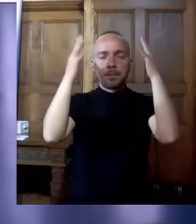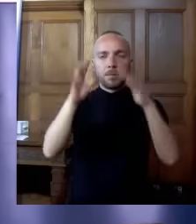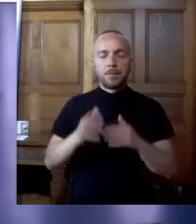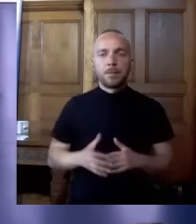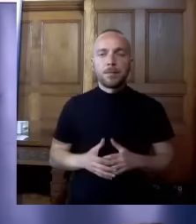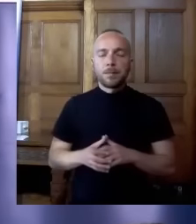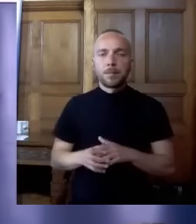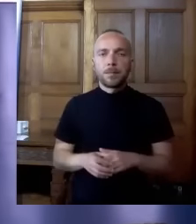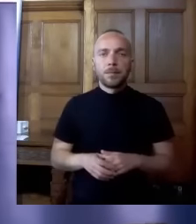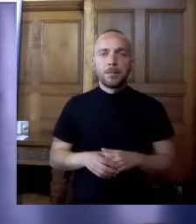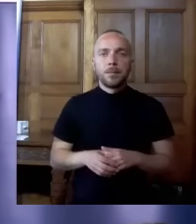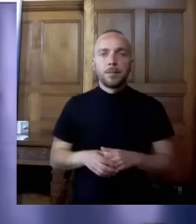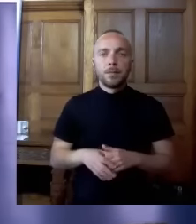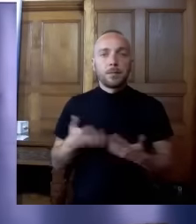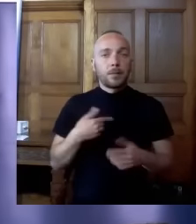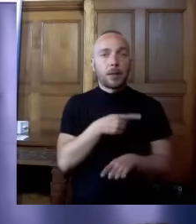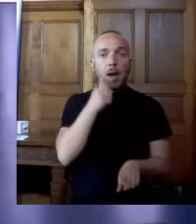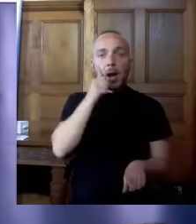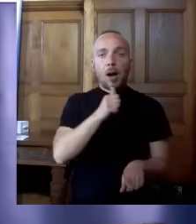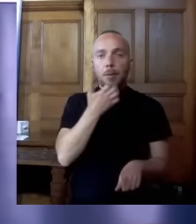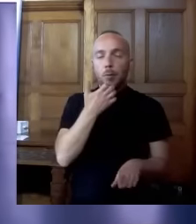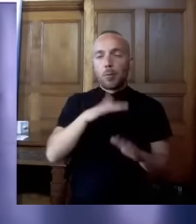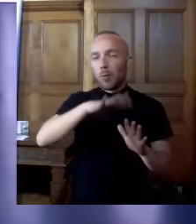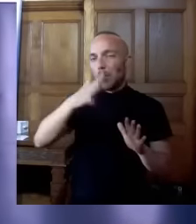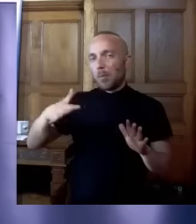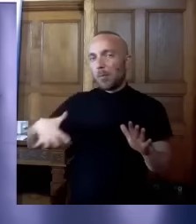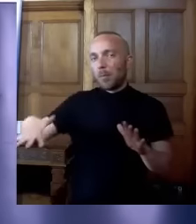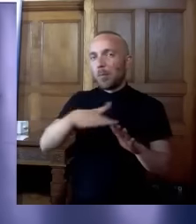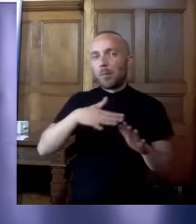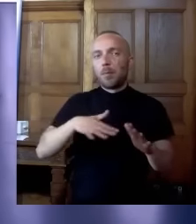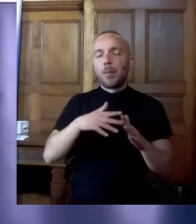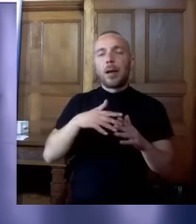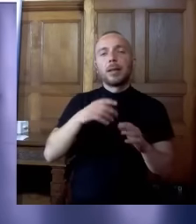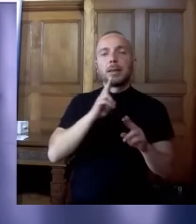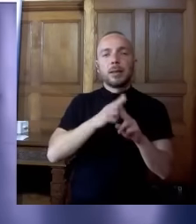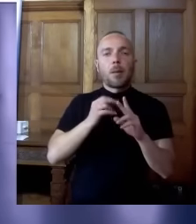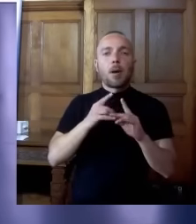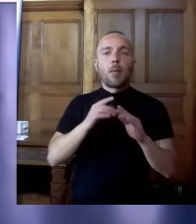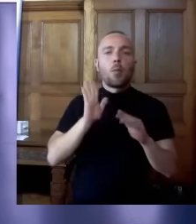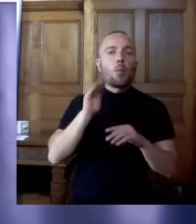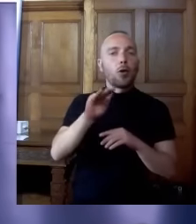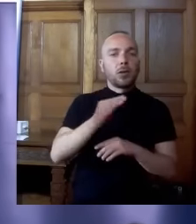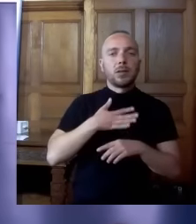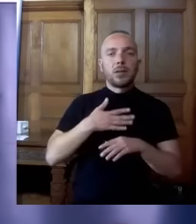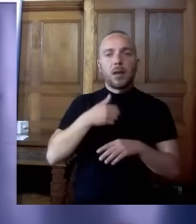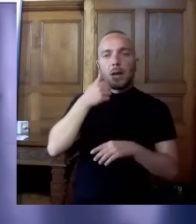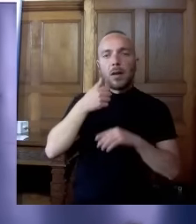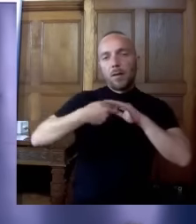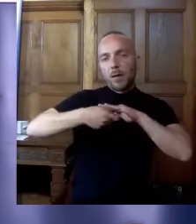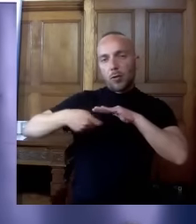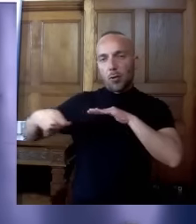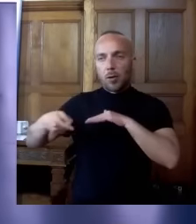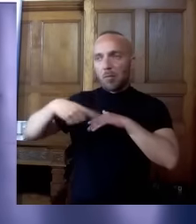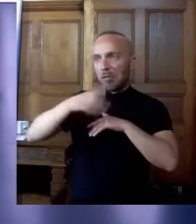cambiar en Álava por ejemplo tenemos un Paraje que son los montes de vitoria muchos lo muchos lo conoceréis seguro que habéis ido habéis